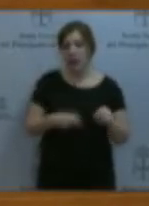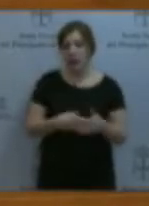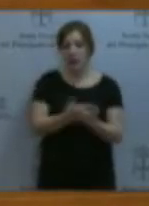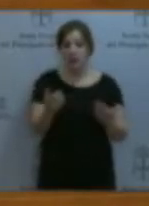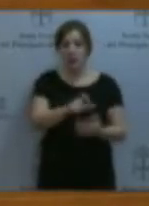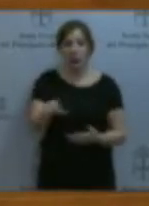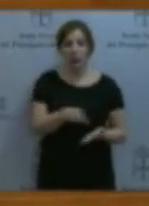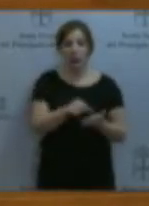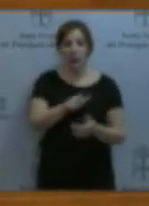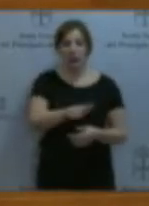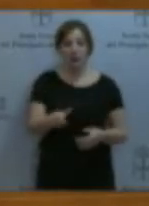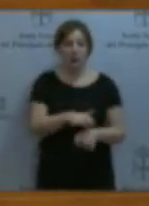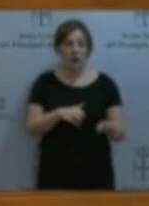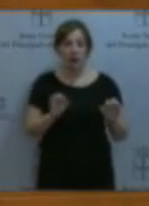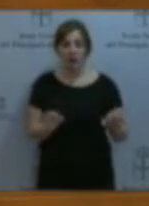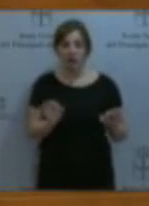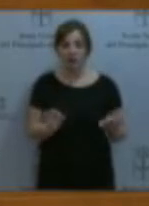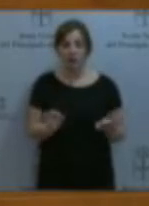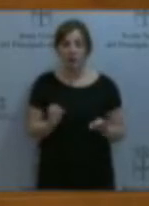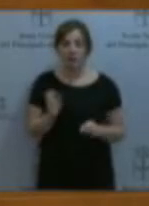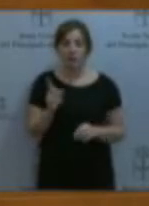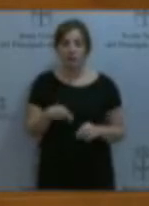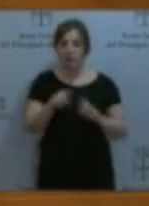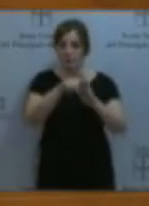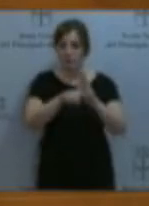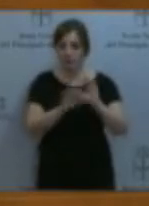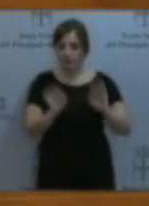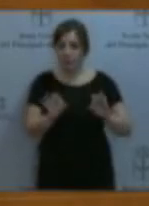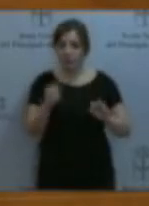de la gente y los de la mayoría. Son, en todo caso, estas medidas